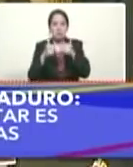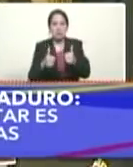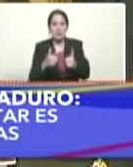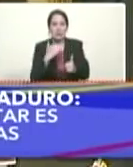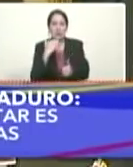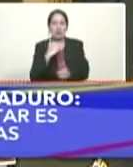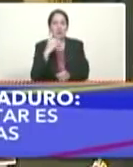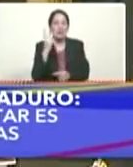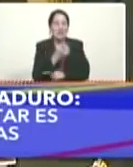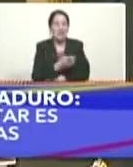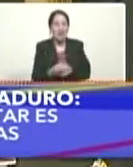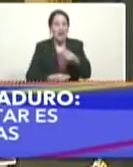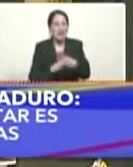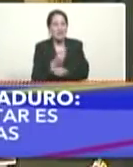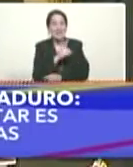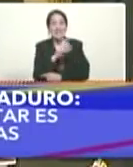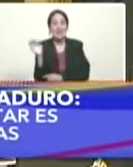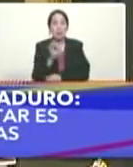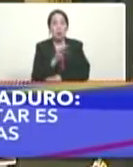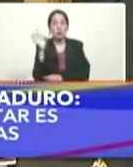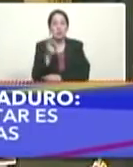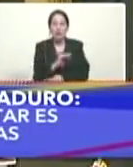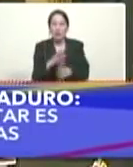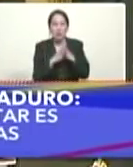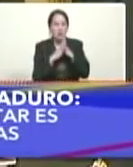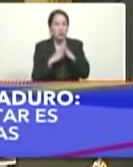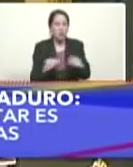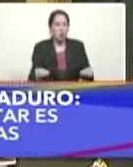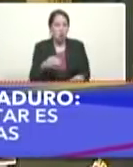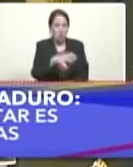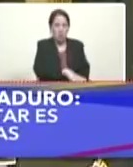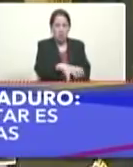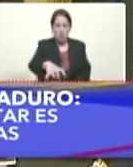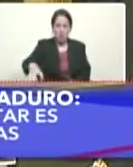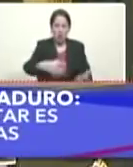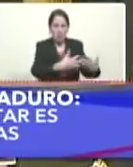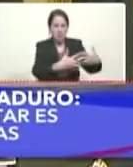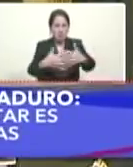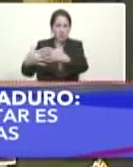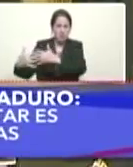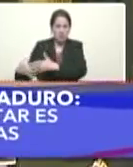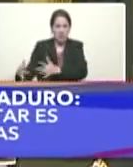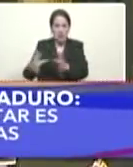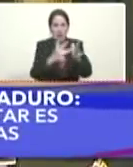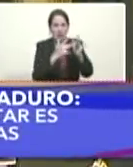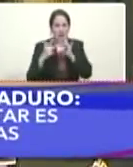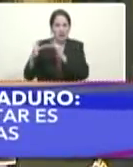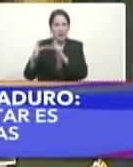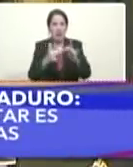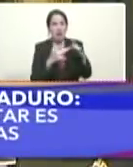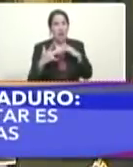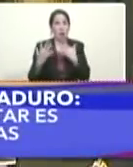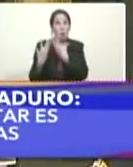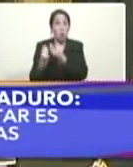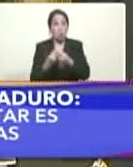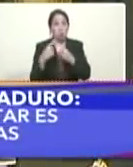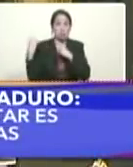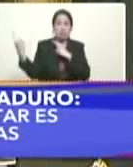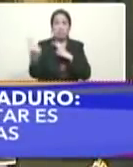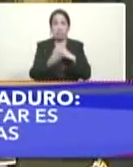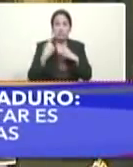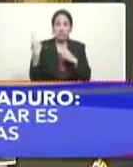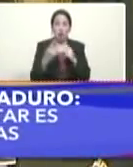100% comunicación de todas las estaciones subestaciones centros de mando del país